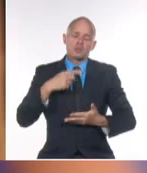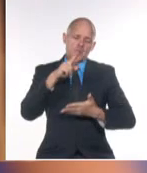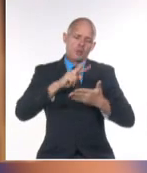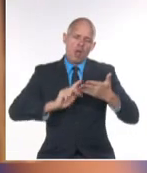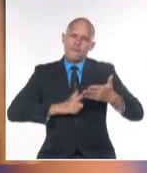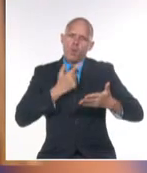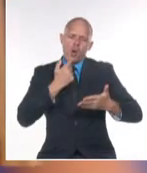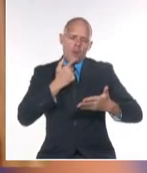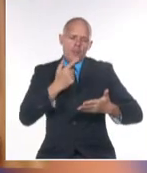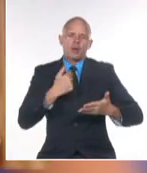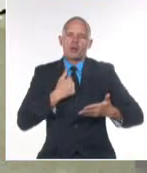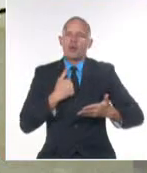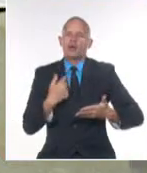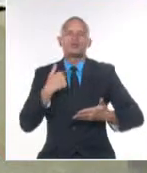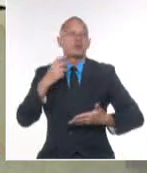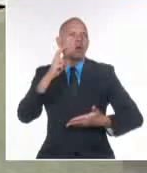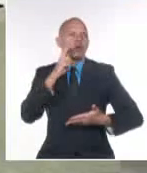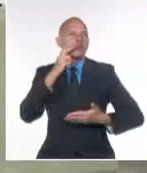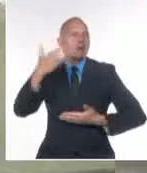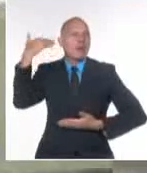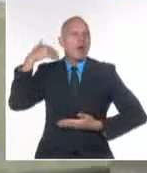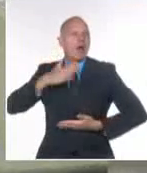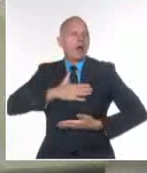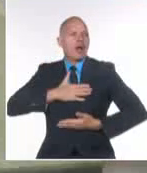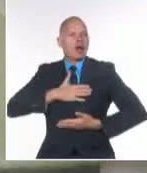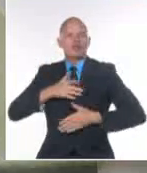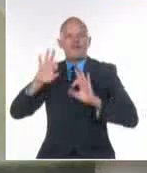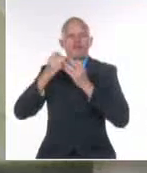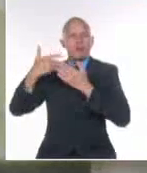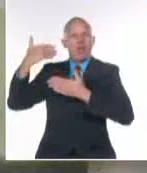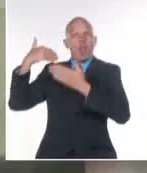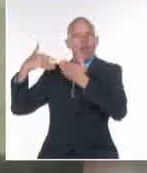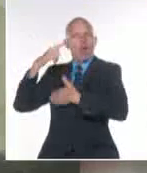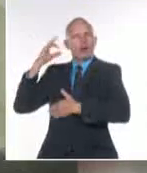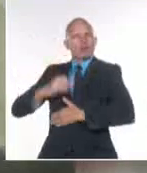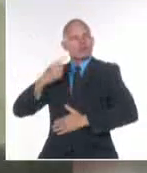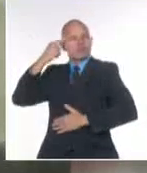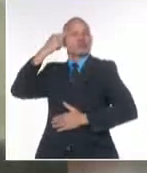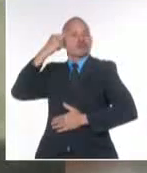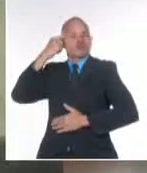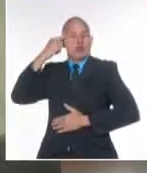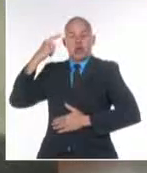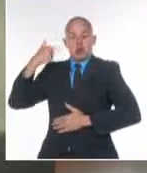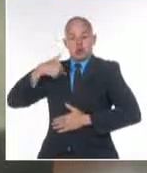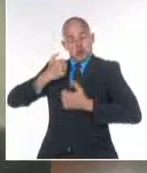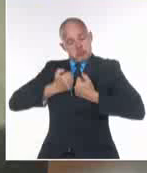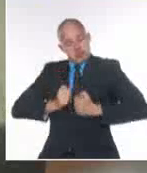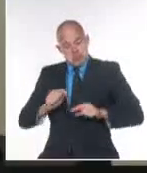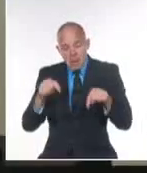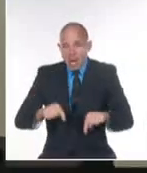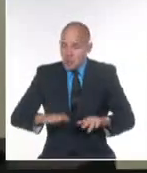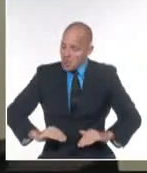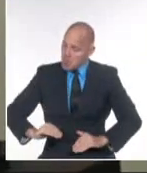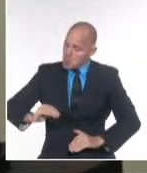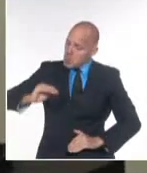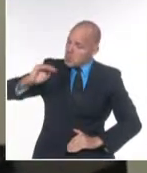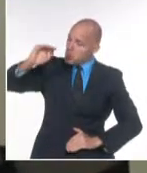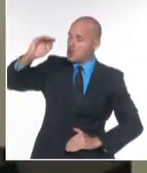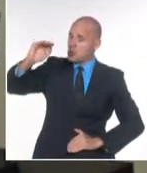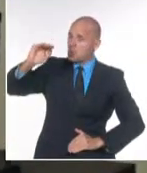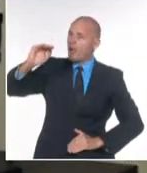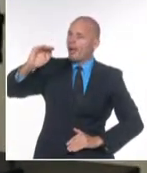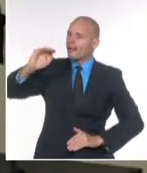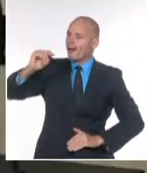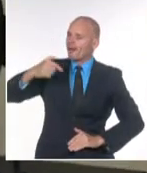mi lengua ancestral? Me dejaron aquí y aquí he vivido. Y porque trabajé como